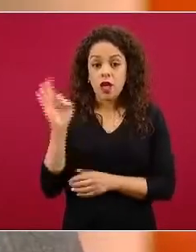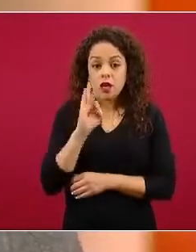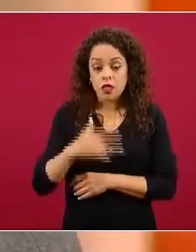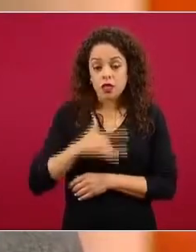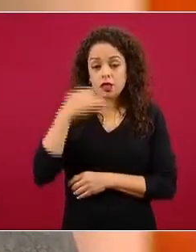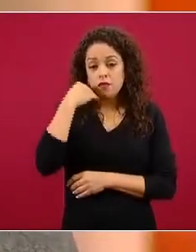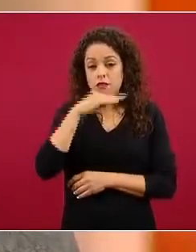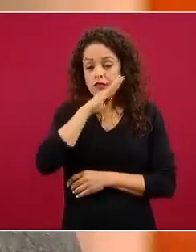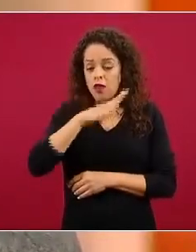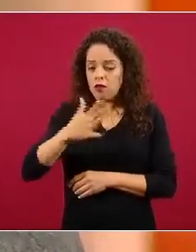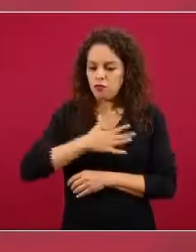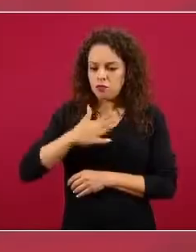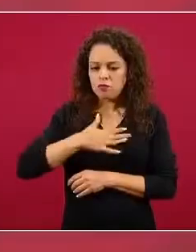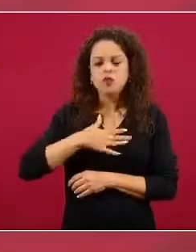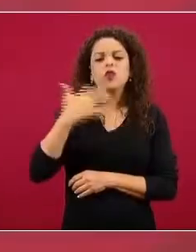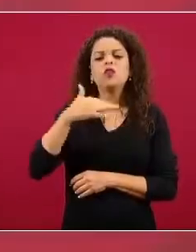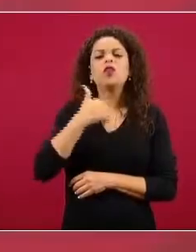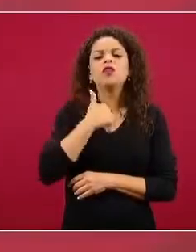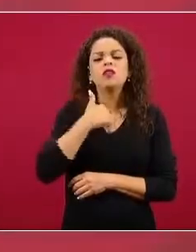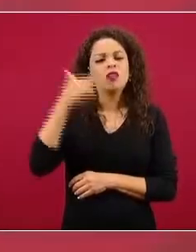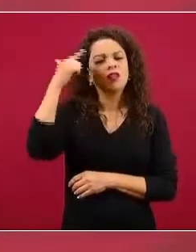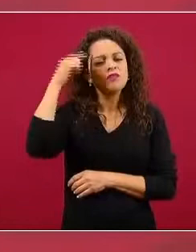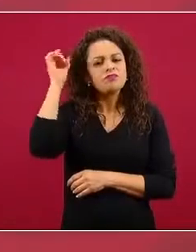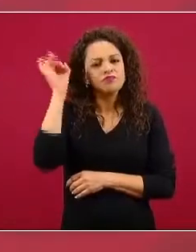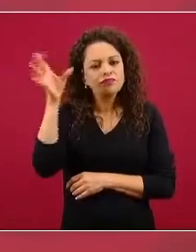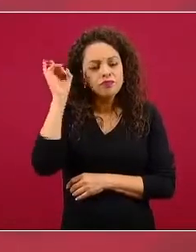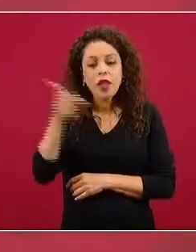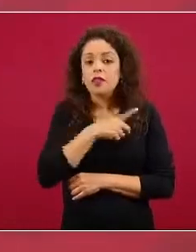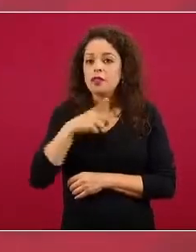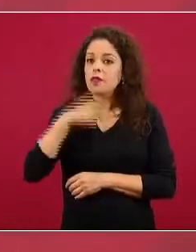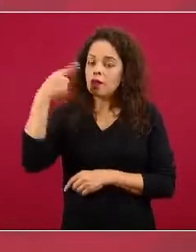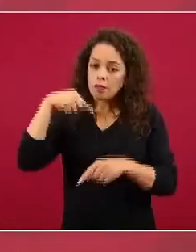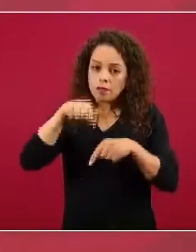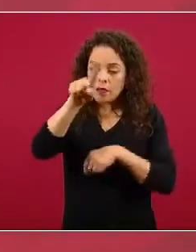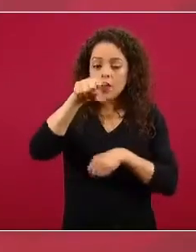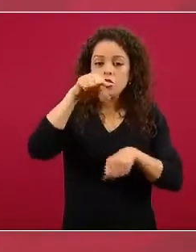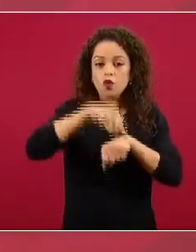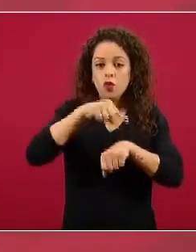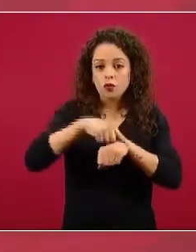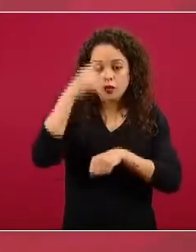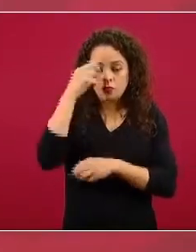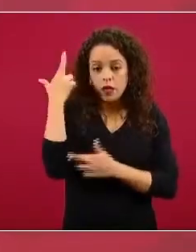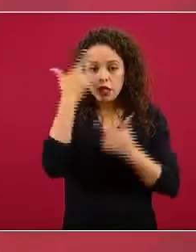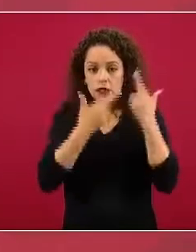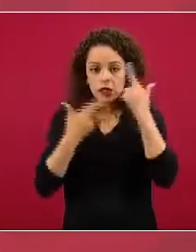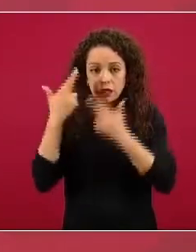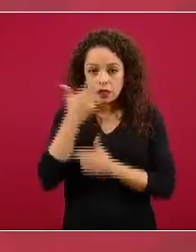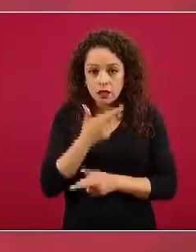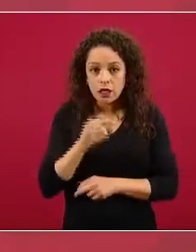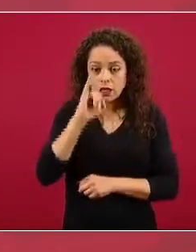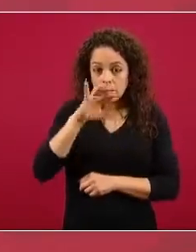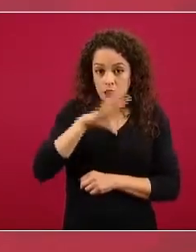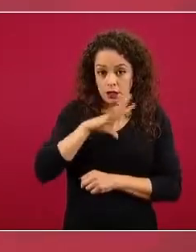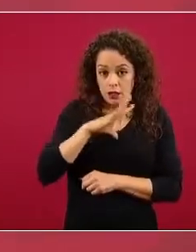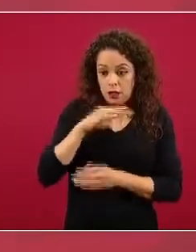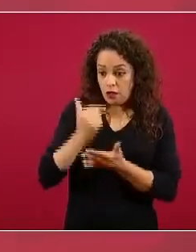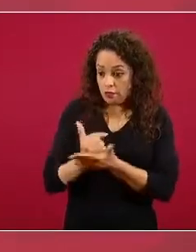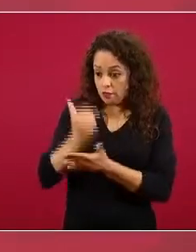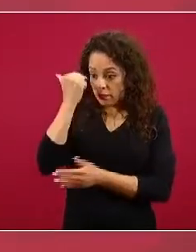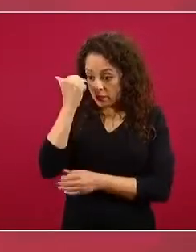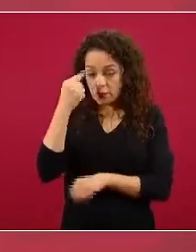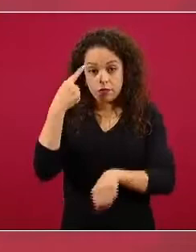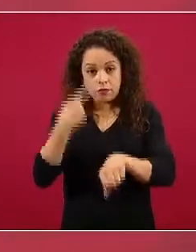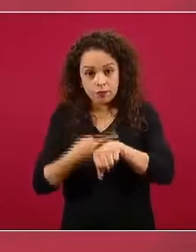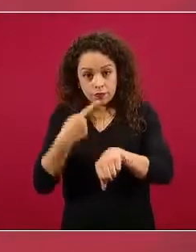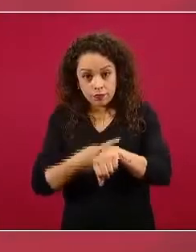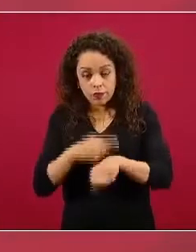dolor de garganta, dolor de cabeza, vaya a una unidad médica a que le evalúen para ver si tiene complicaciones de